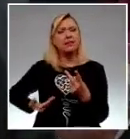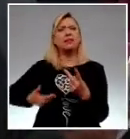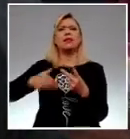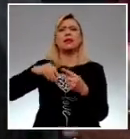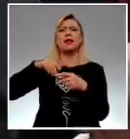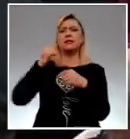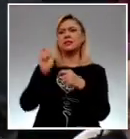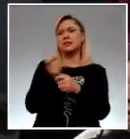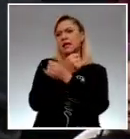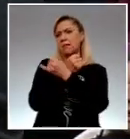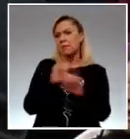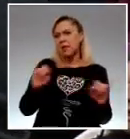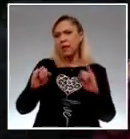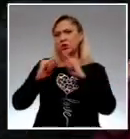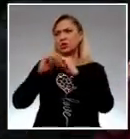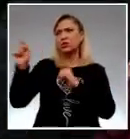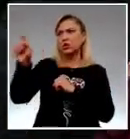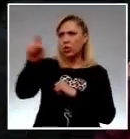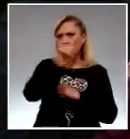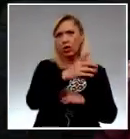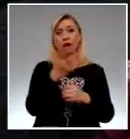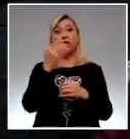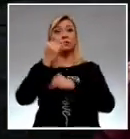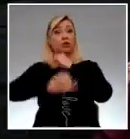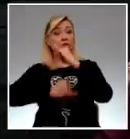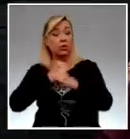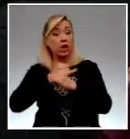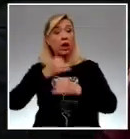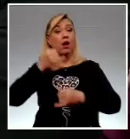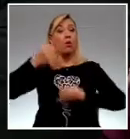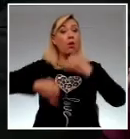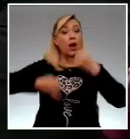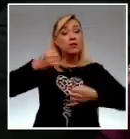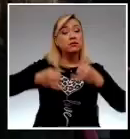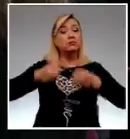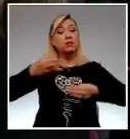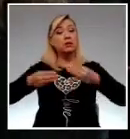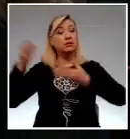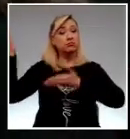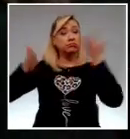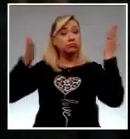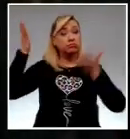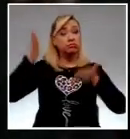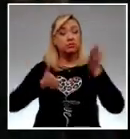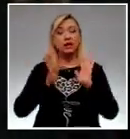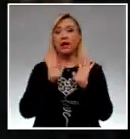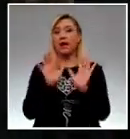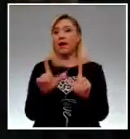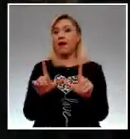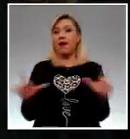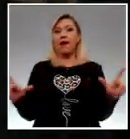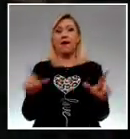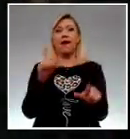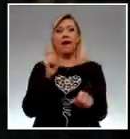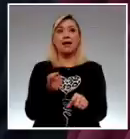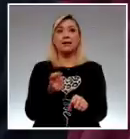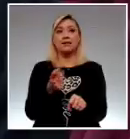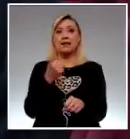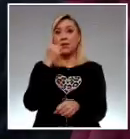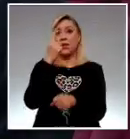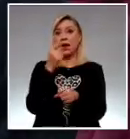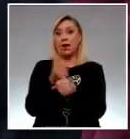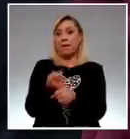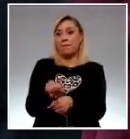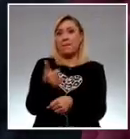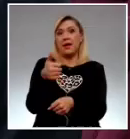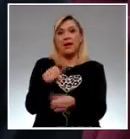nacionales e internacionales Todo estaba listo para el primer informe de labores de la ministra presidenta Norma Lucía piña Hernández al